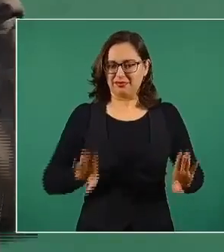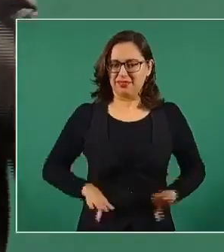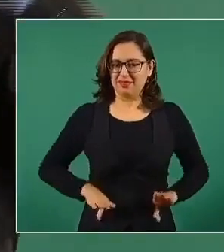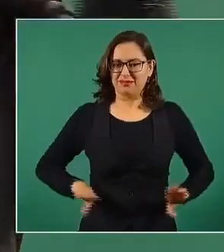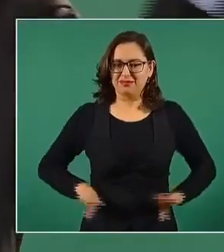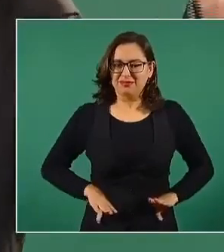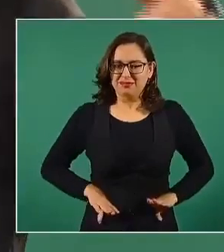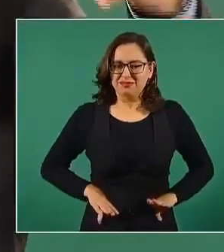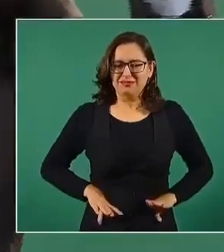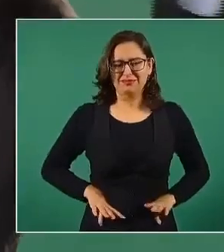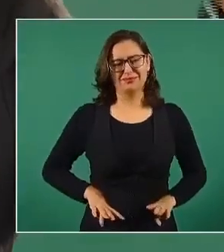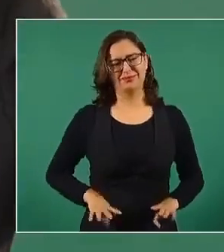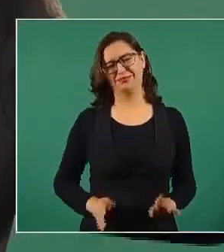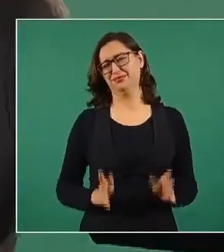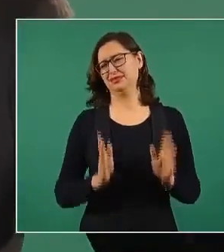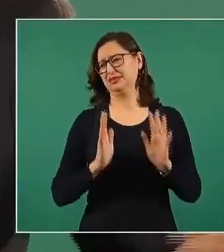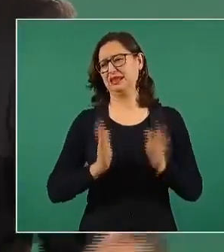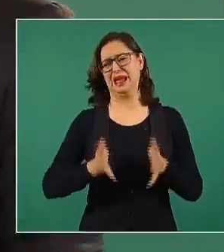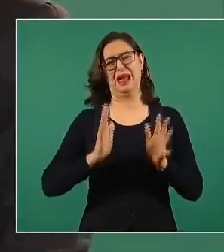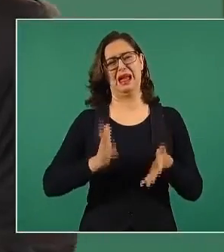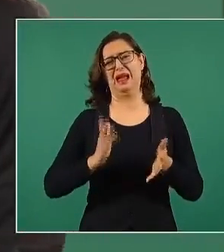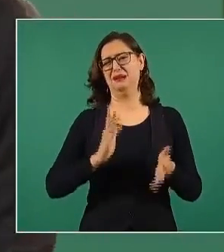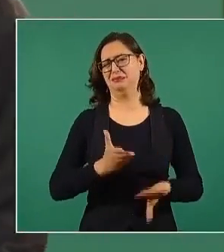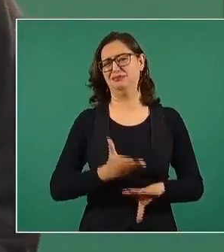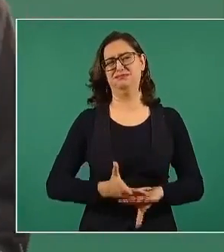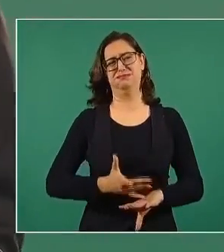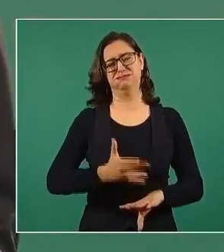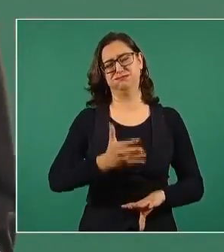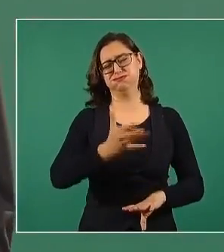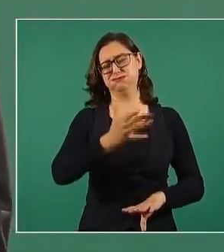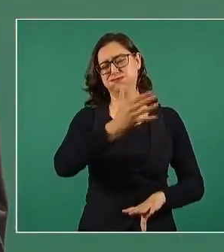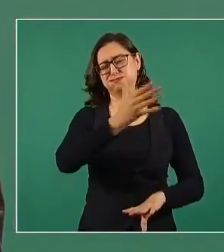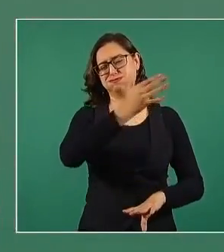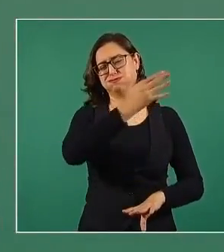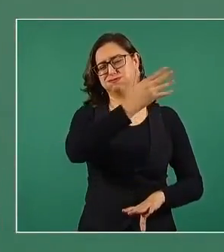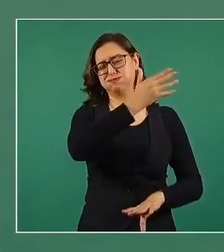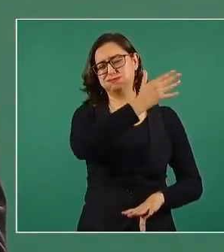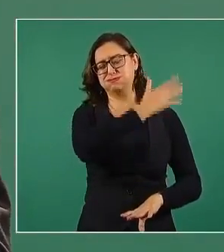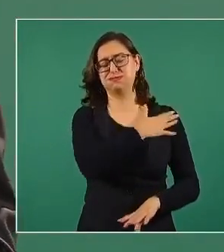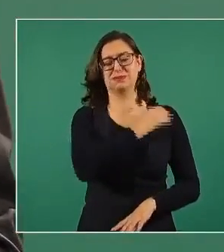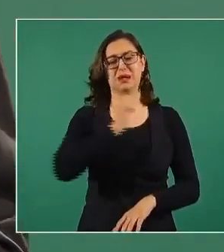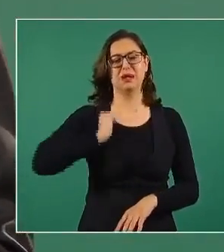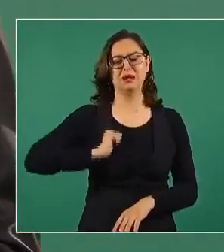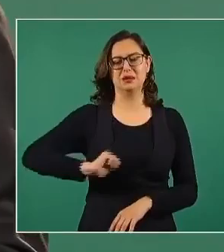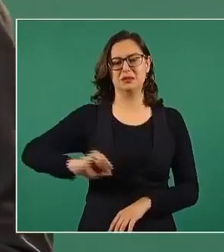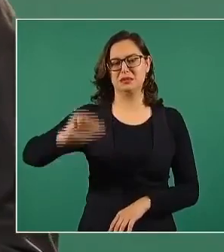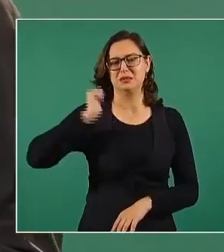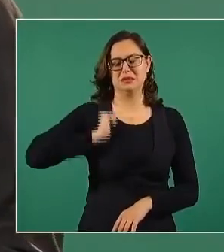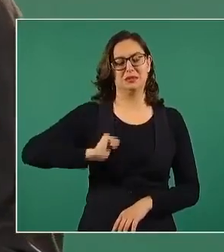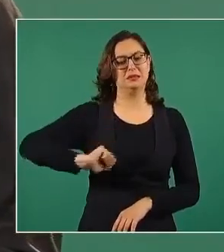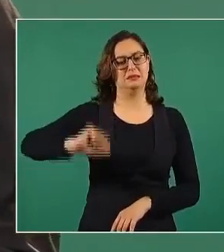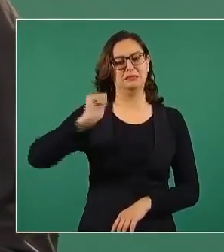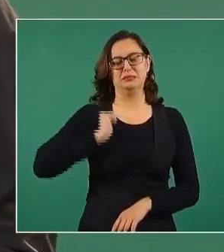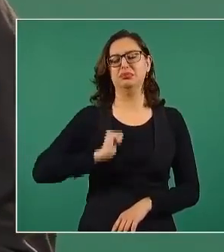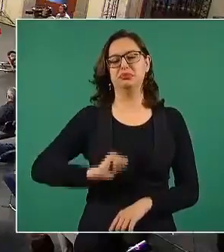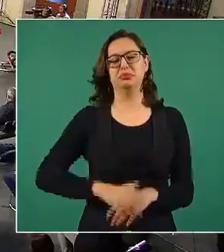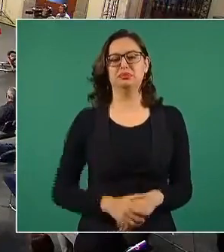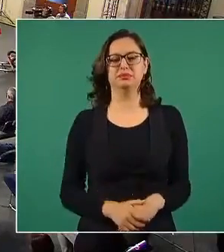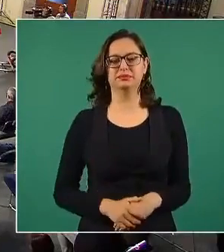es algo de la prehistoria,